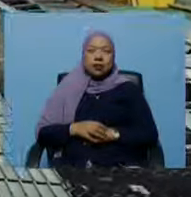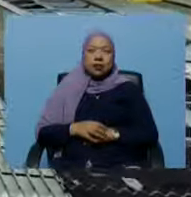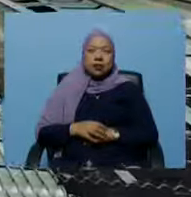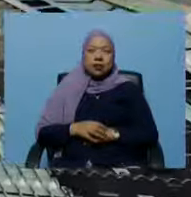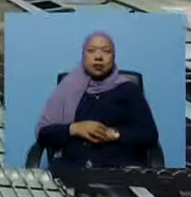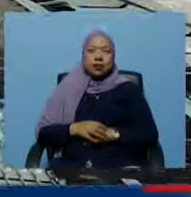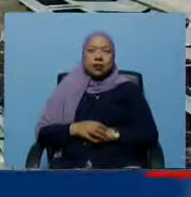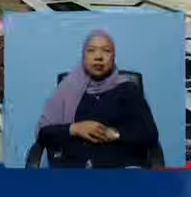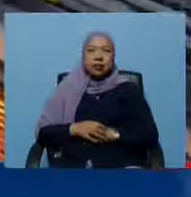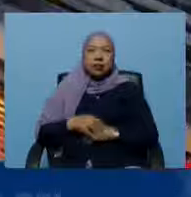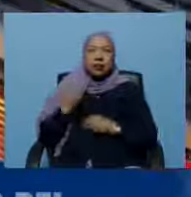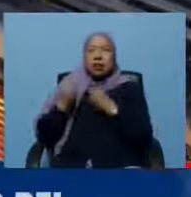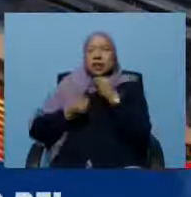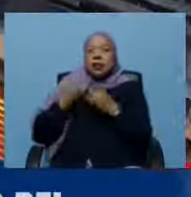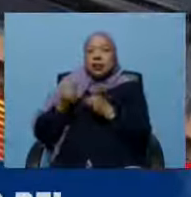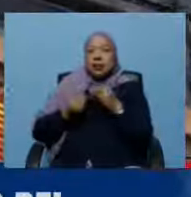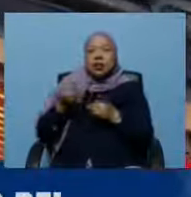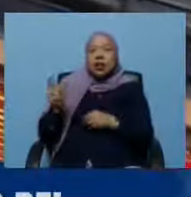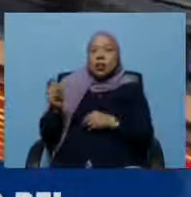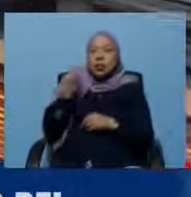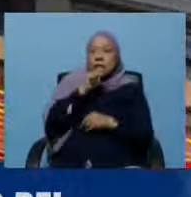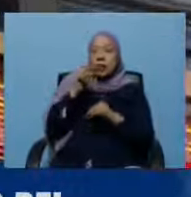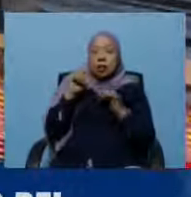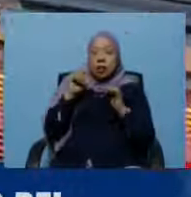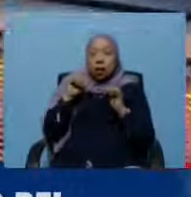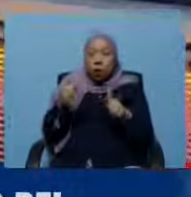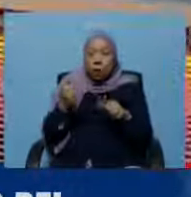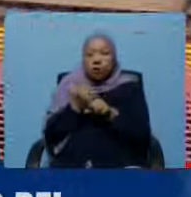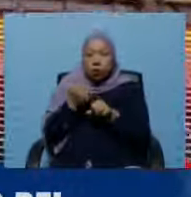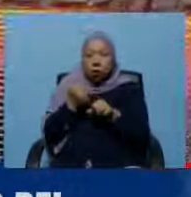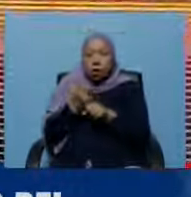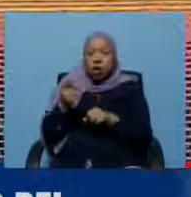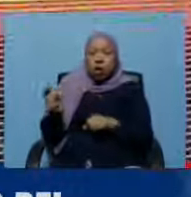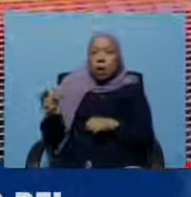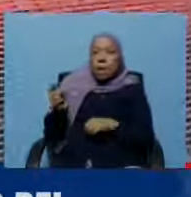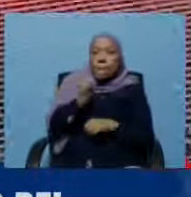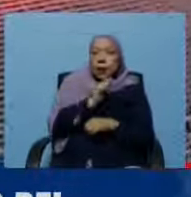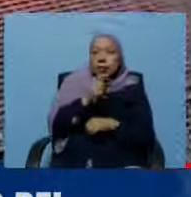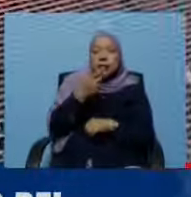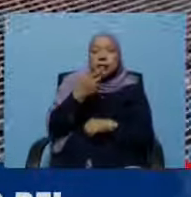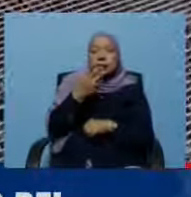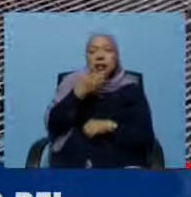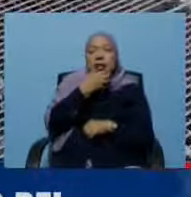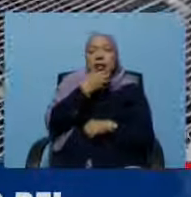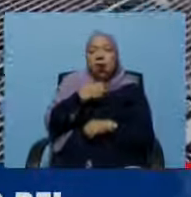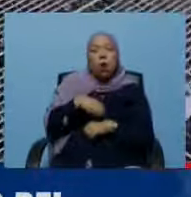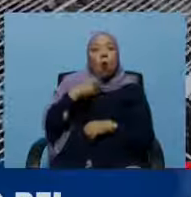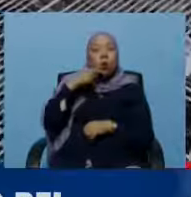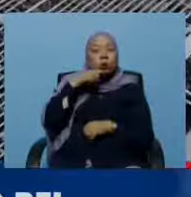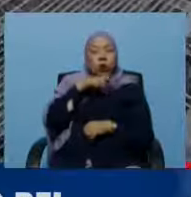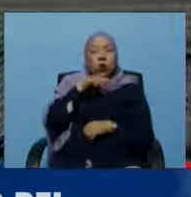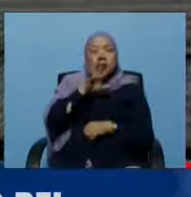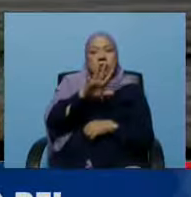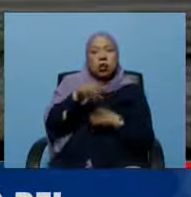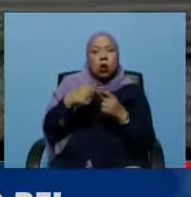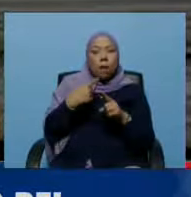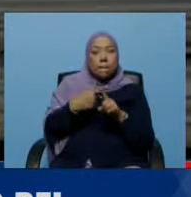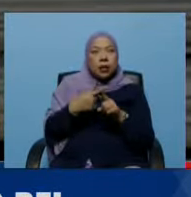Estoy haciendo, me toca este mes, empezando el mes, Silita, el 5 más 5. ¿Ustedes lo conocen?